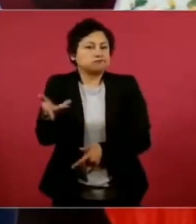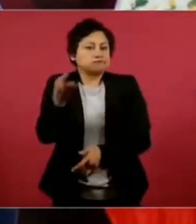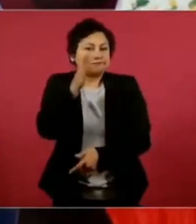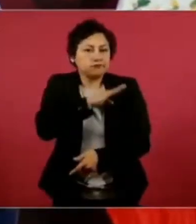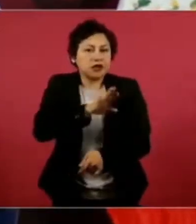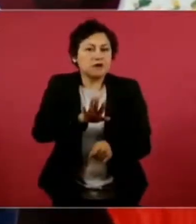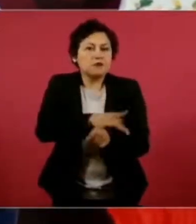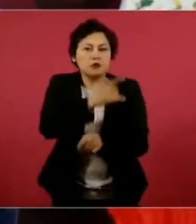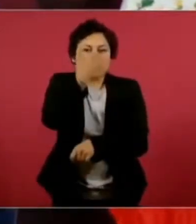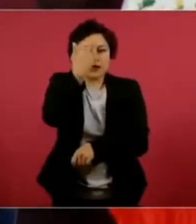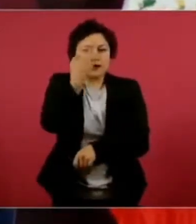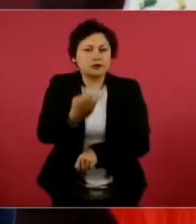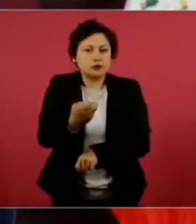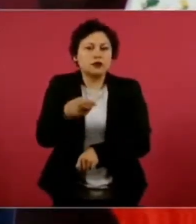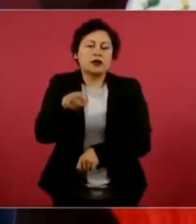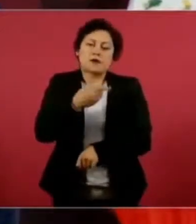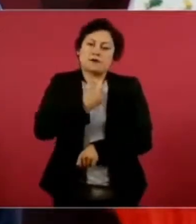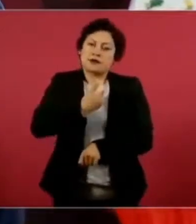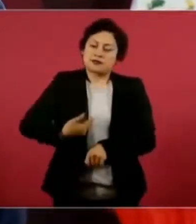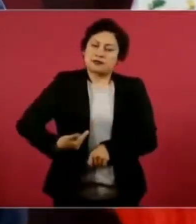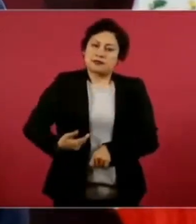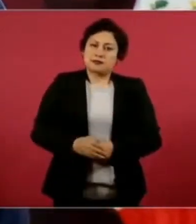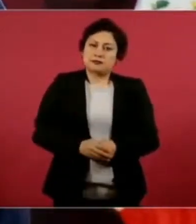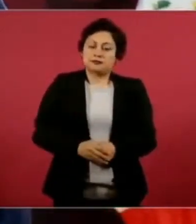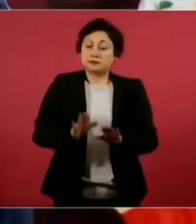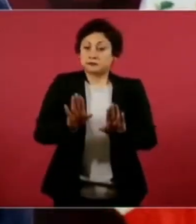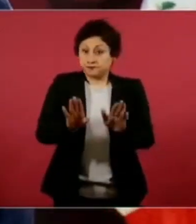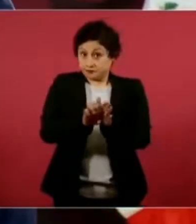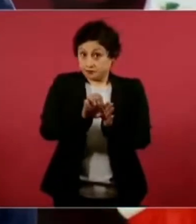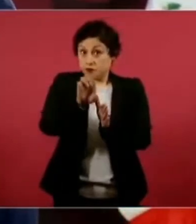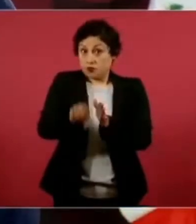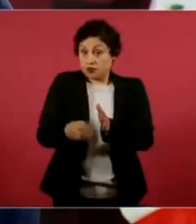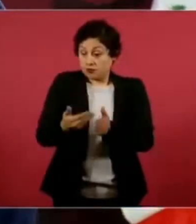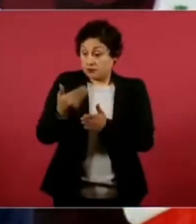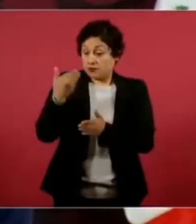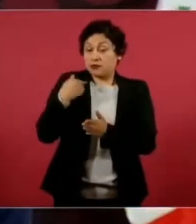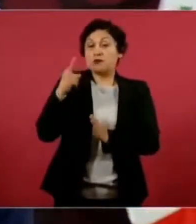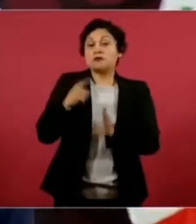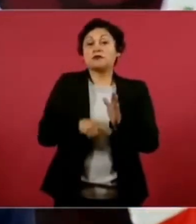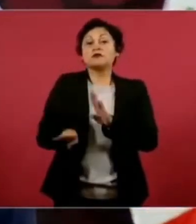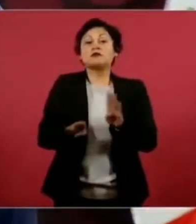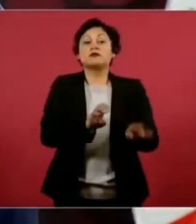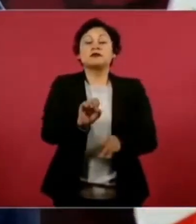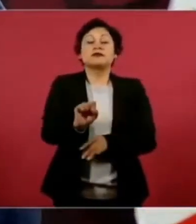Lo del 68, reconocido, incluso por Díaz Ordaz.